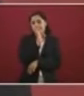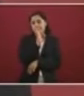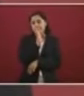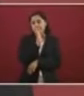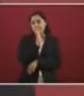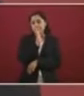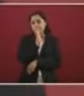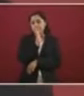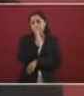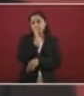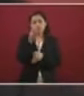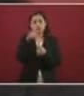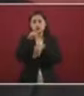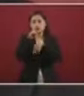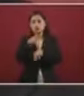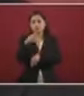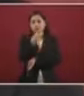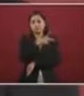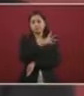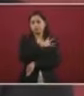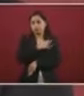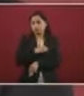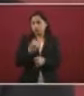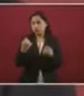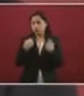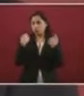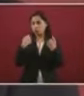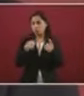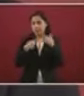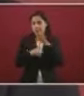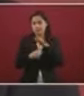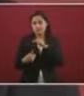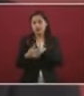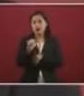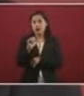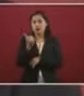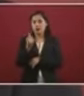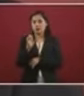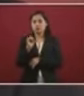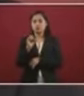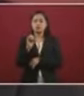de los jóvenes de Ayotzinapa.